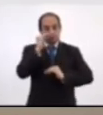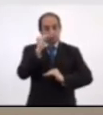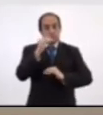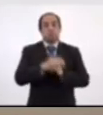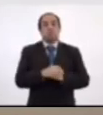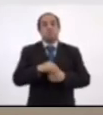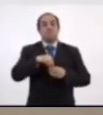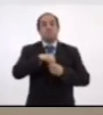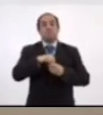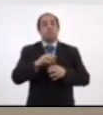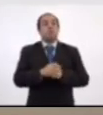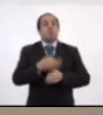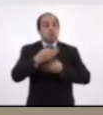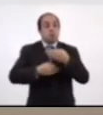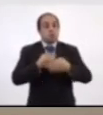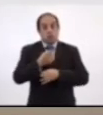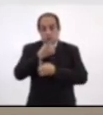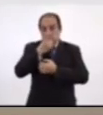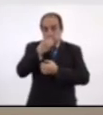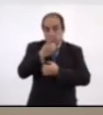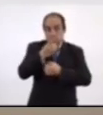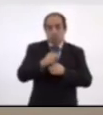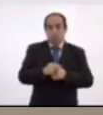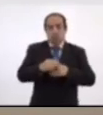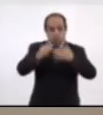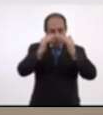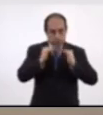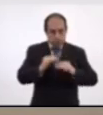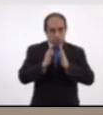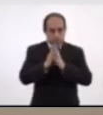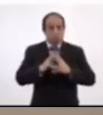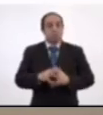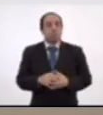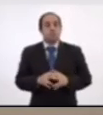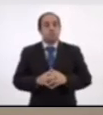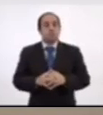Todo esto lo señalo, si pueden pasar la siguiente,